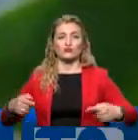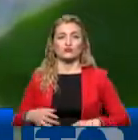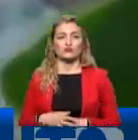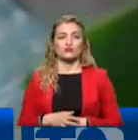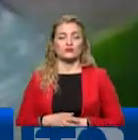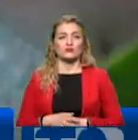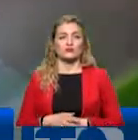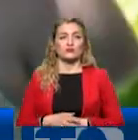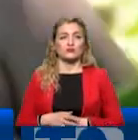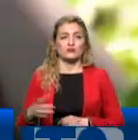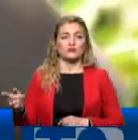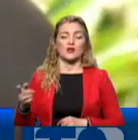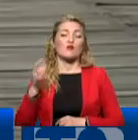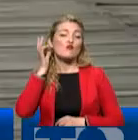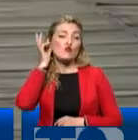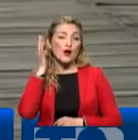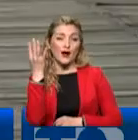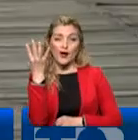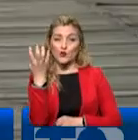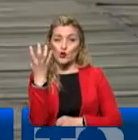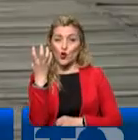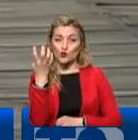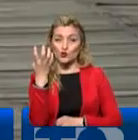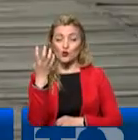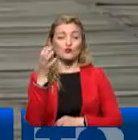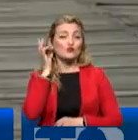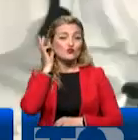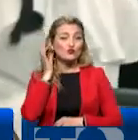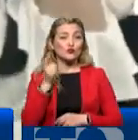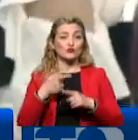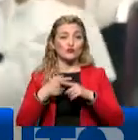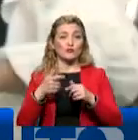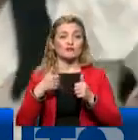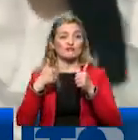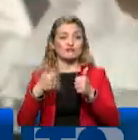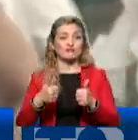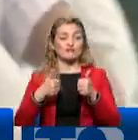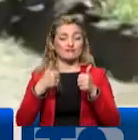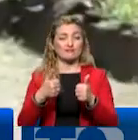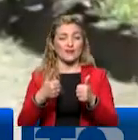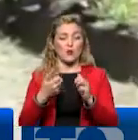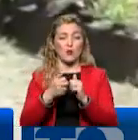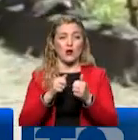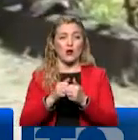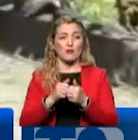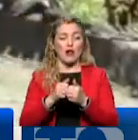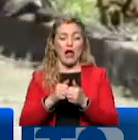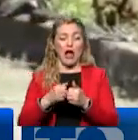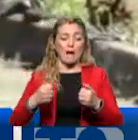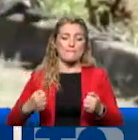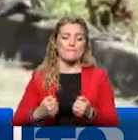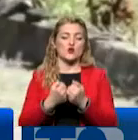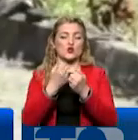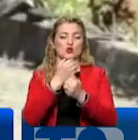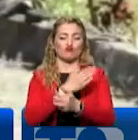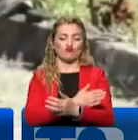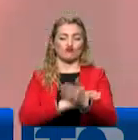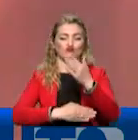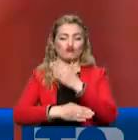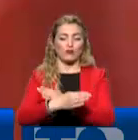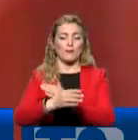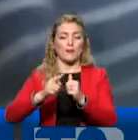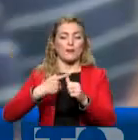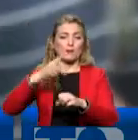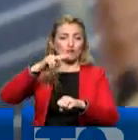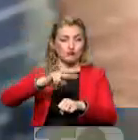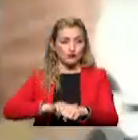Así como Carolina, 14 mujeres que sufrieron diferentes tragedias, las cuales las imposibilitaron de volver a caminar, subirán por